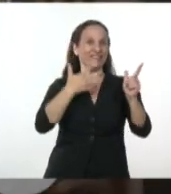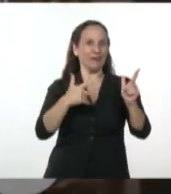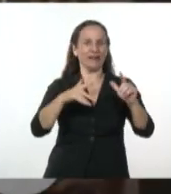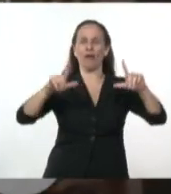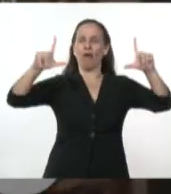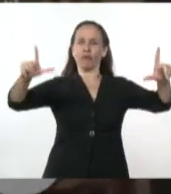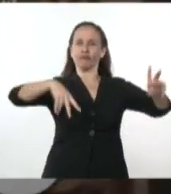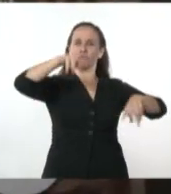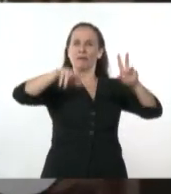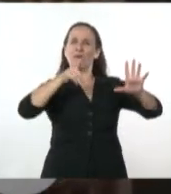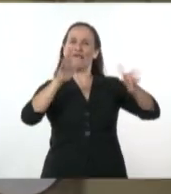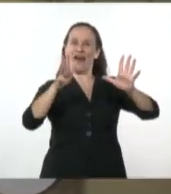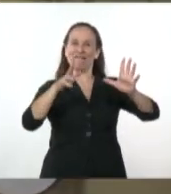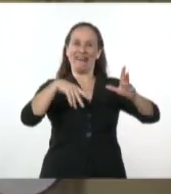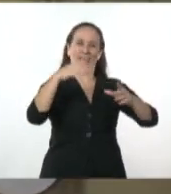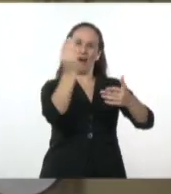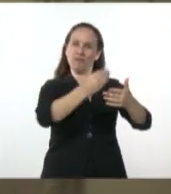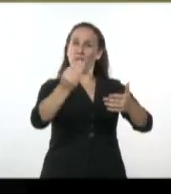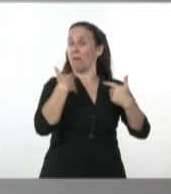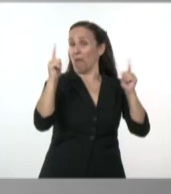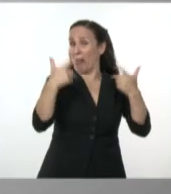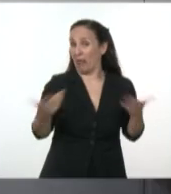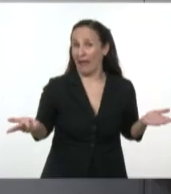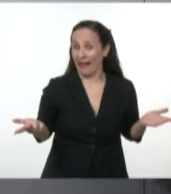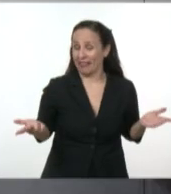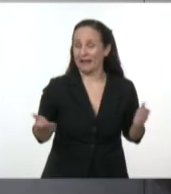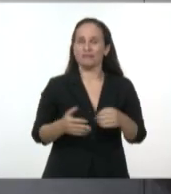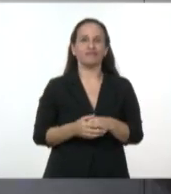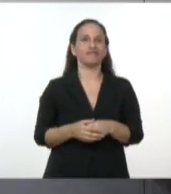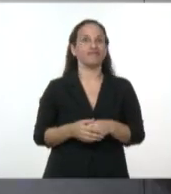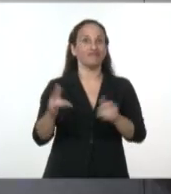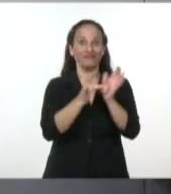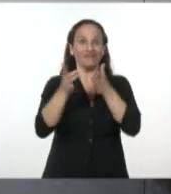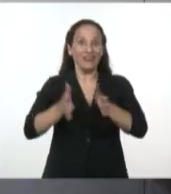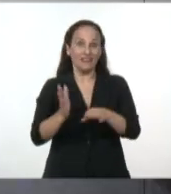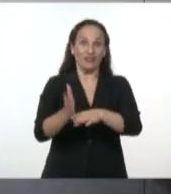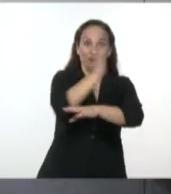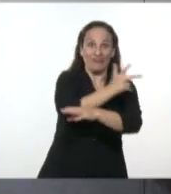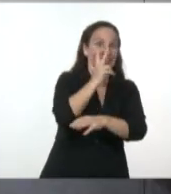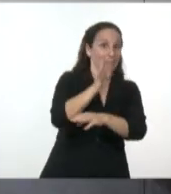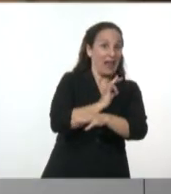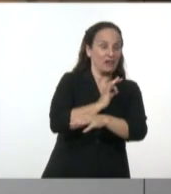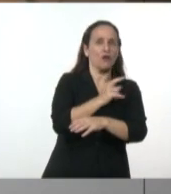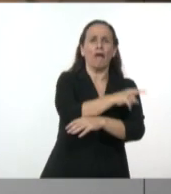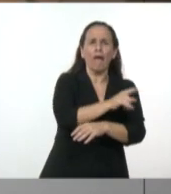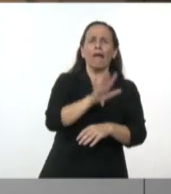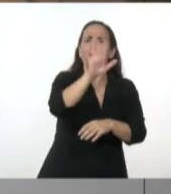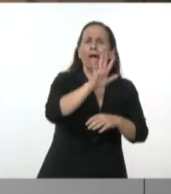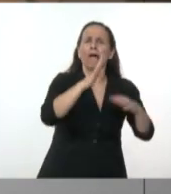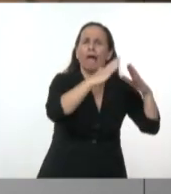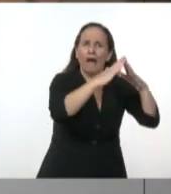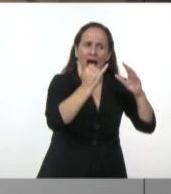cuadro, porque me divierte. 3.000 años antes de Cristo, en Oriente, muchas casas ya tenían